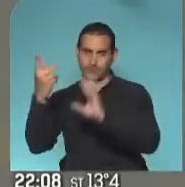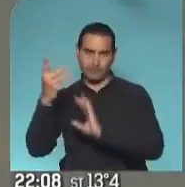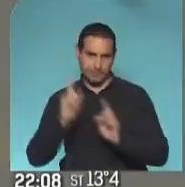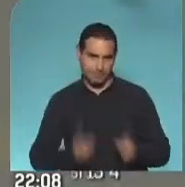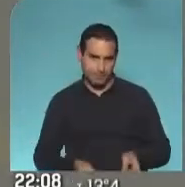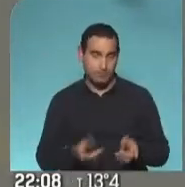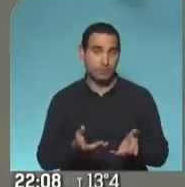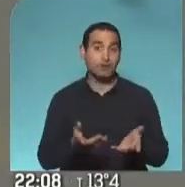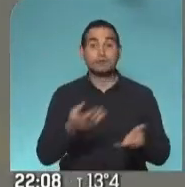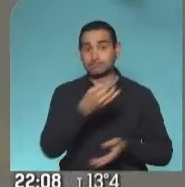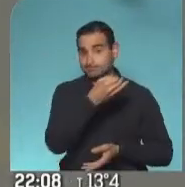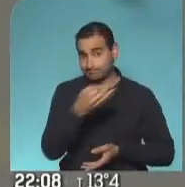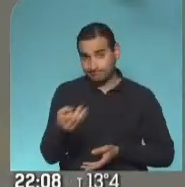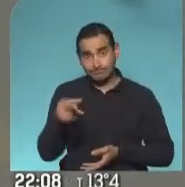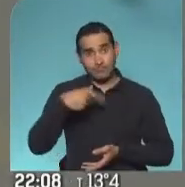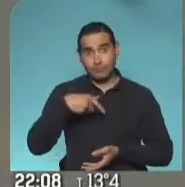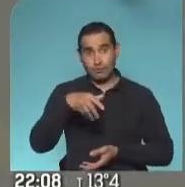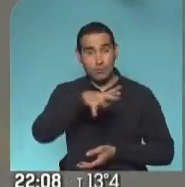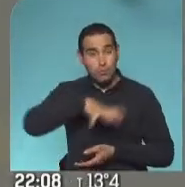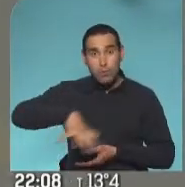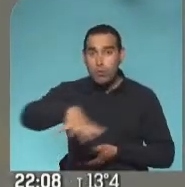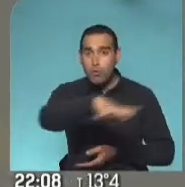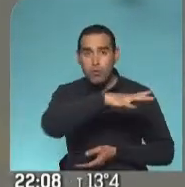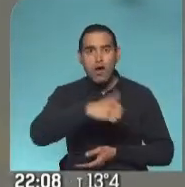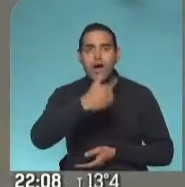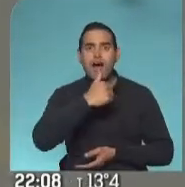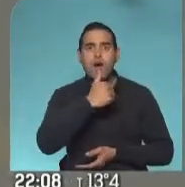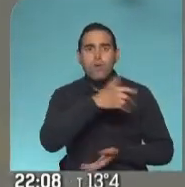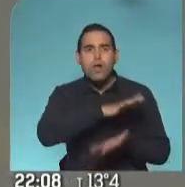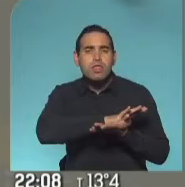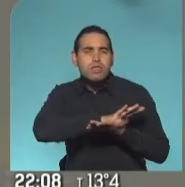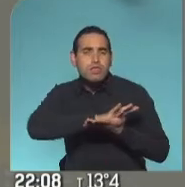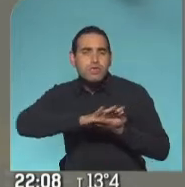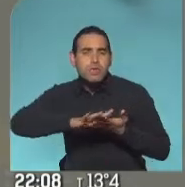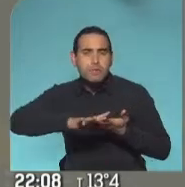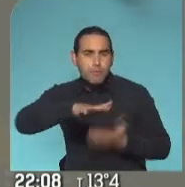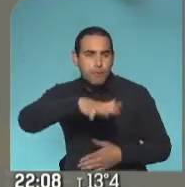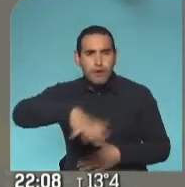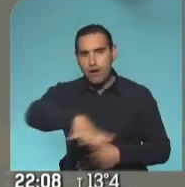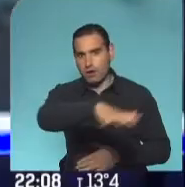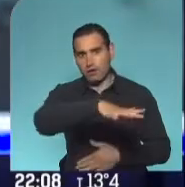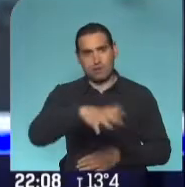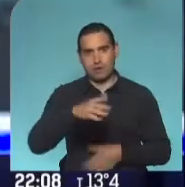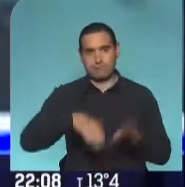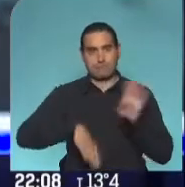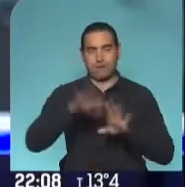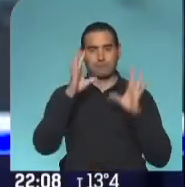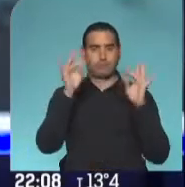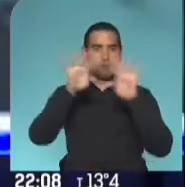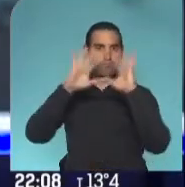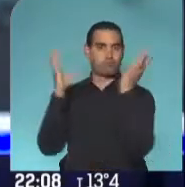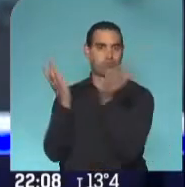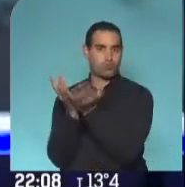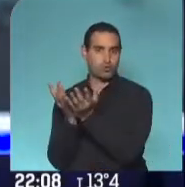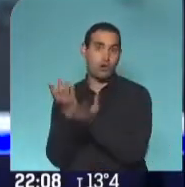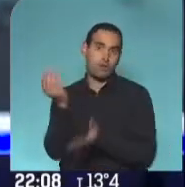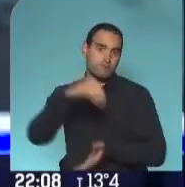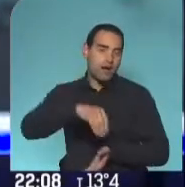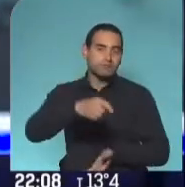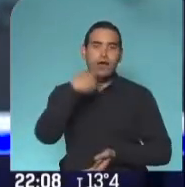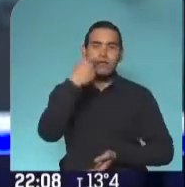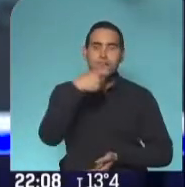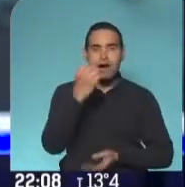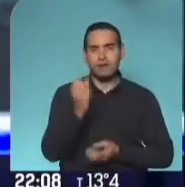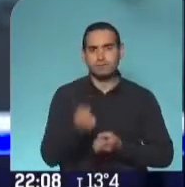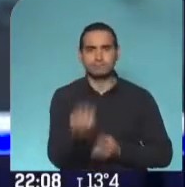Exactamente, la mayor reserva de agua potable también del planeta y la biodiversidad que significa también el Amazonas